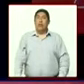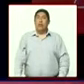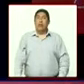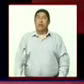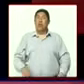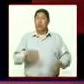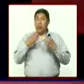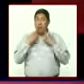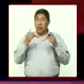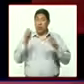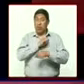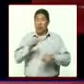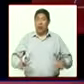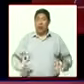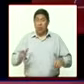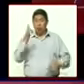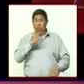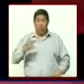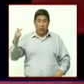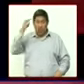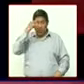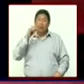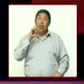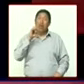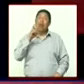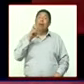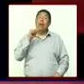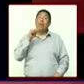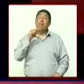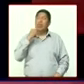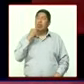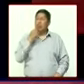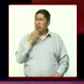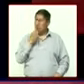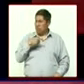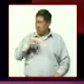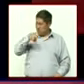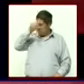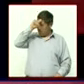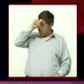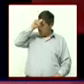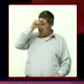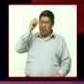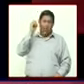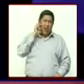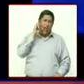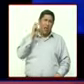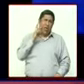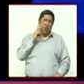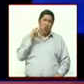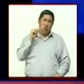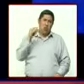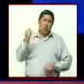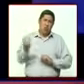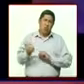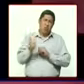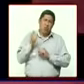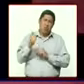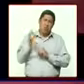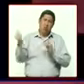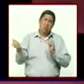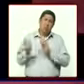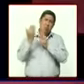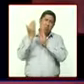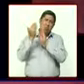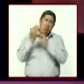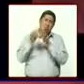Bueno, y se ha pronunciado la alcaldesa de la ciudad del Alto, Eva Copa, quien ha criticado y cuestionado por qué Evo Morales no se presenta a declarar en la fiscalía.